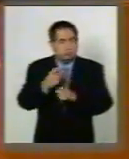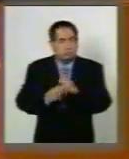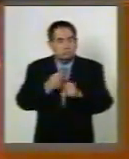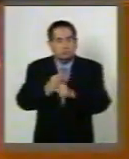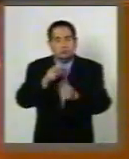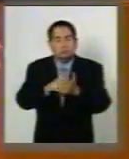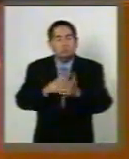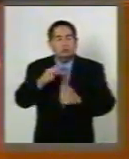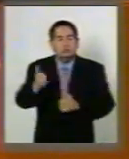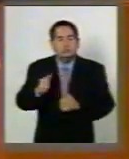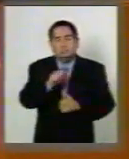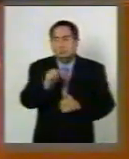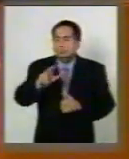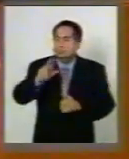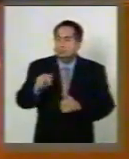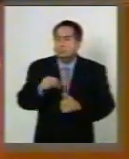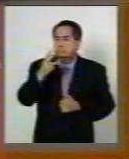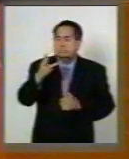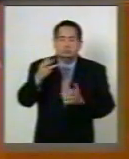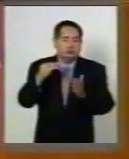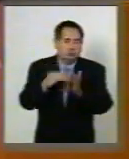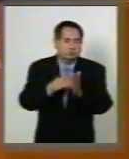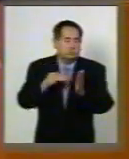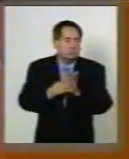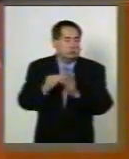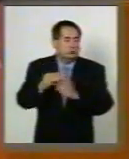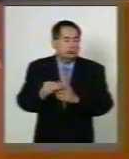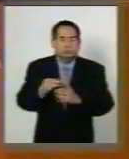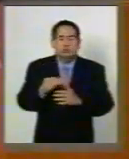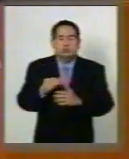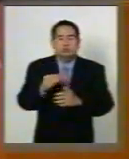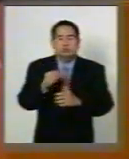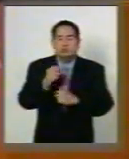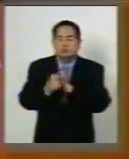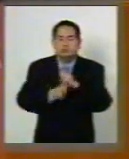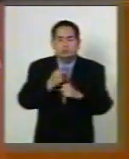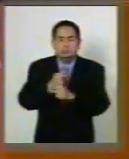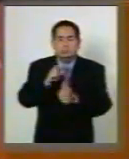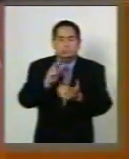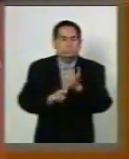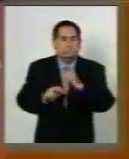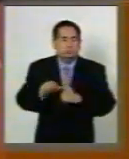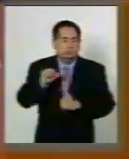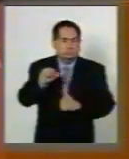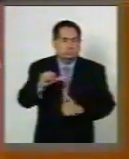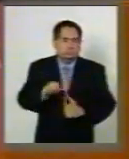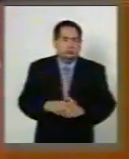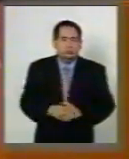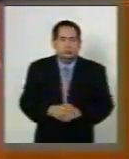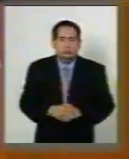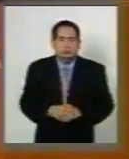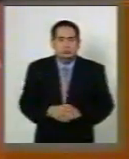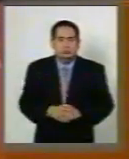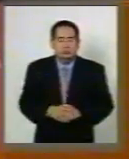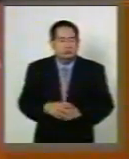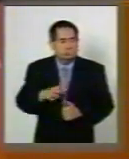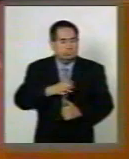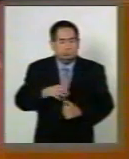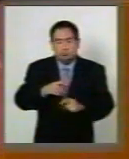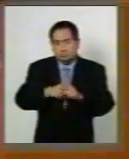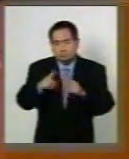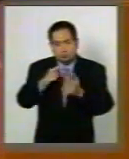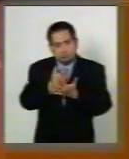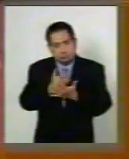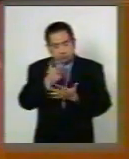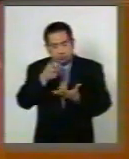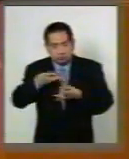2006 a 83 mil millones en el 2016. Hay una gran cantidad